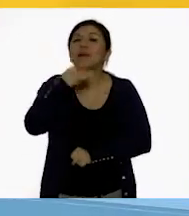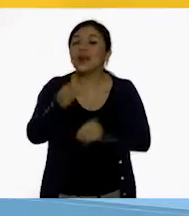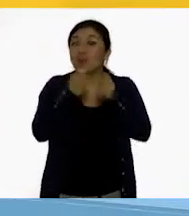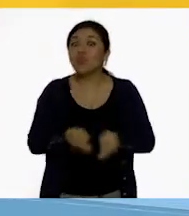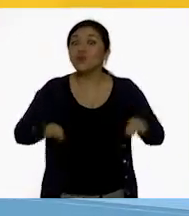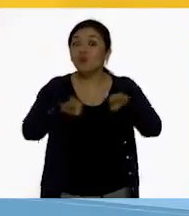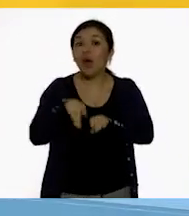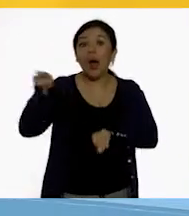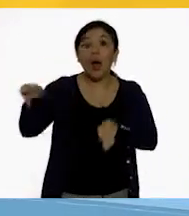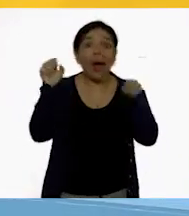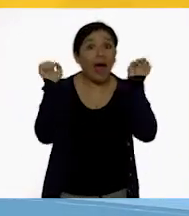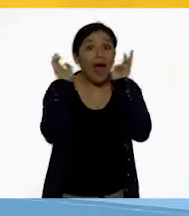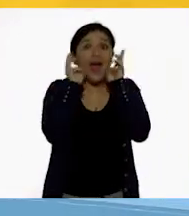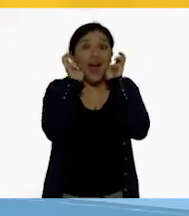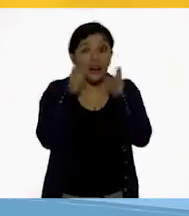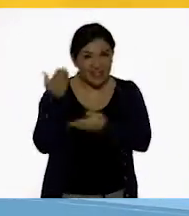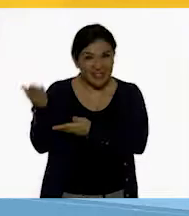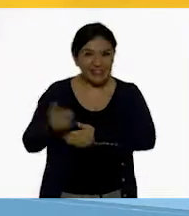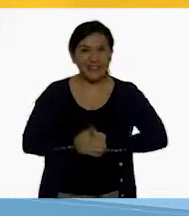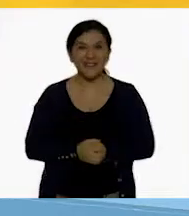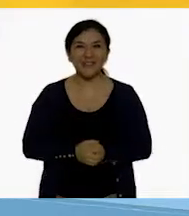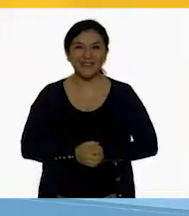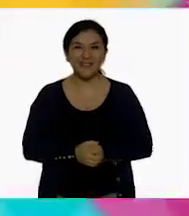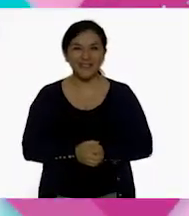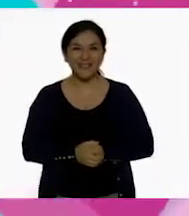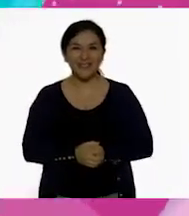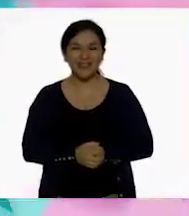importante de Ajolisto. Perfecto, vamos a ver.